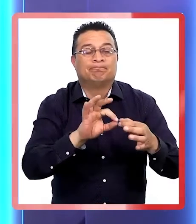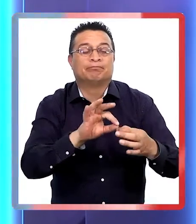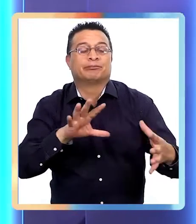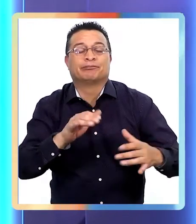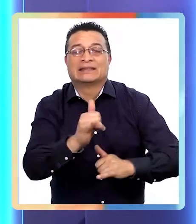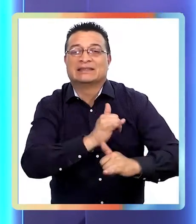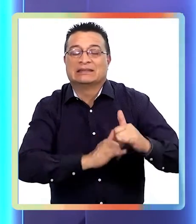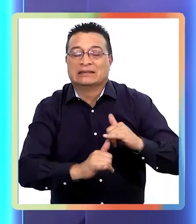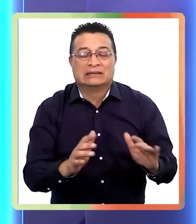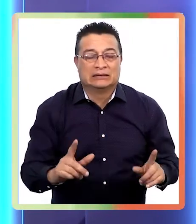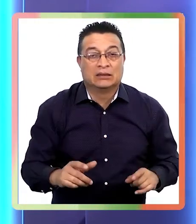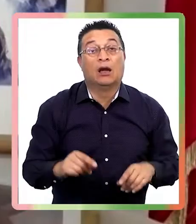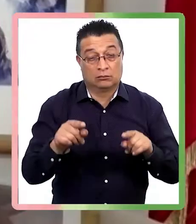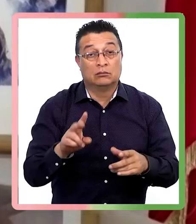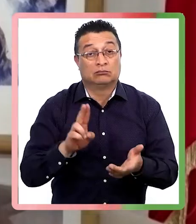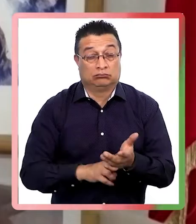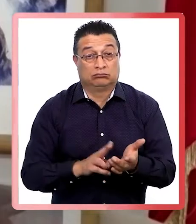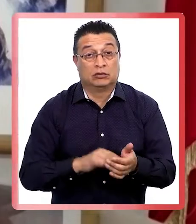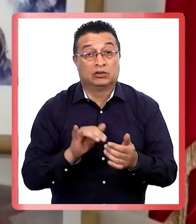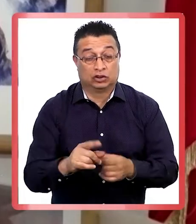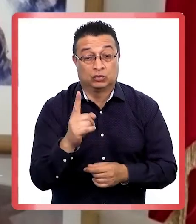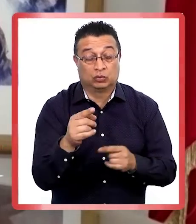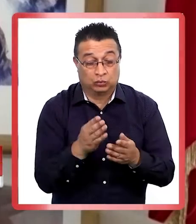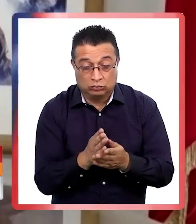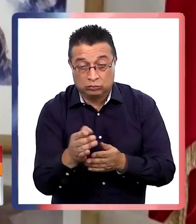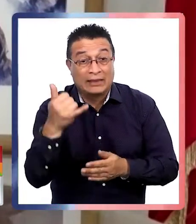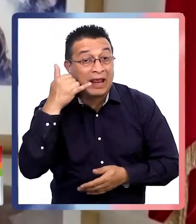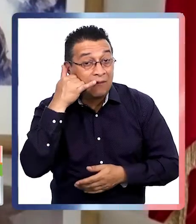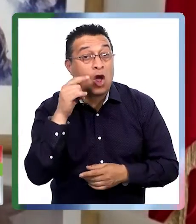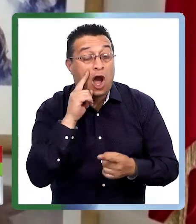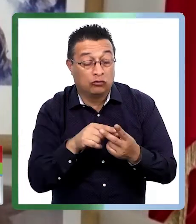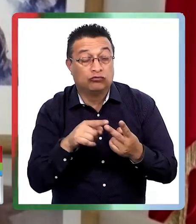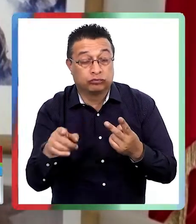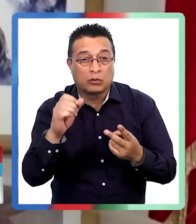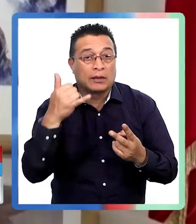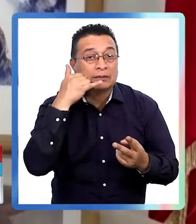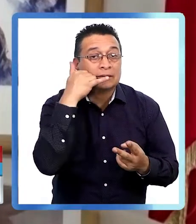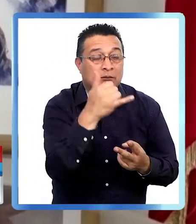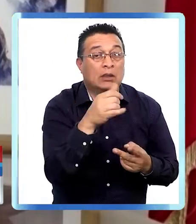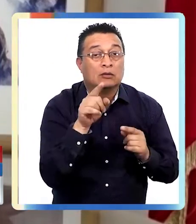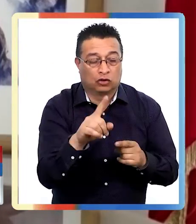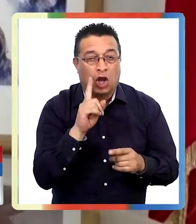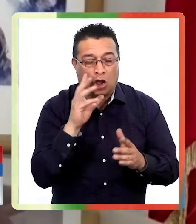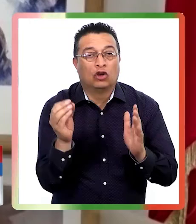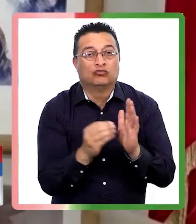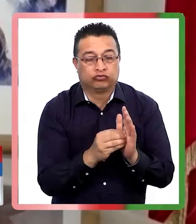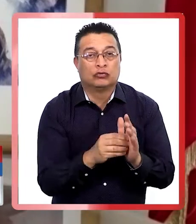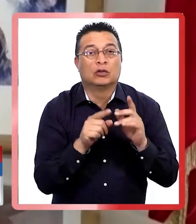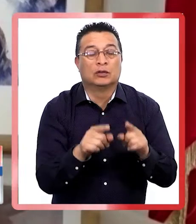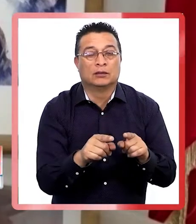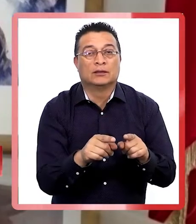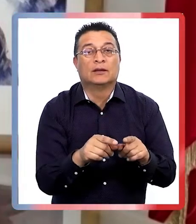mundo digital hoy, ¿no? Sí, así es, y hay también una línea de teléfono por la cual se puede llamar, que aparece ahí mismo en el